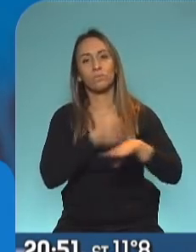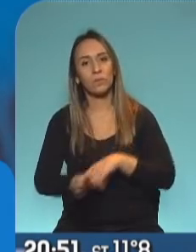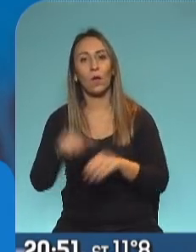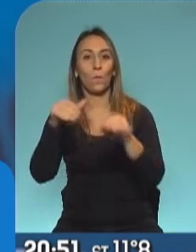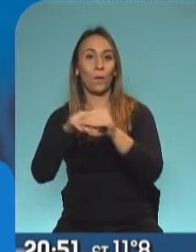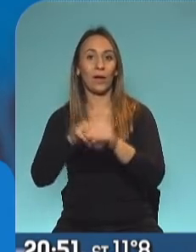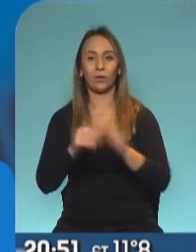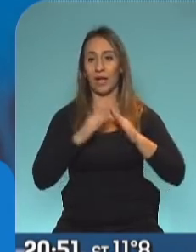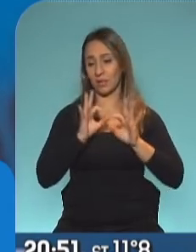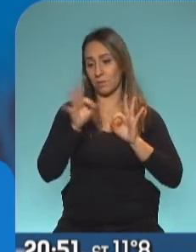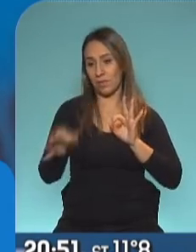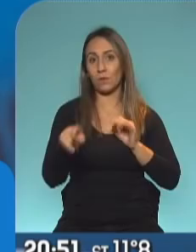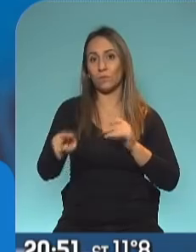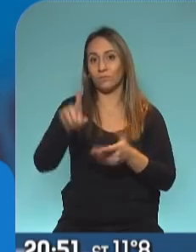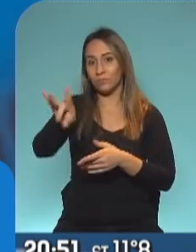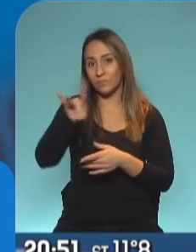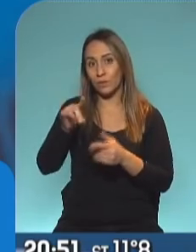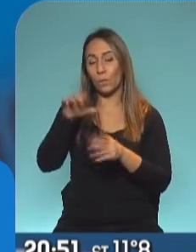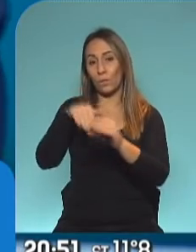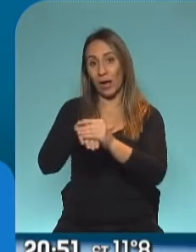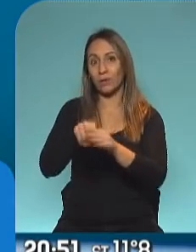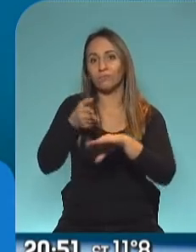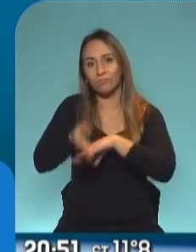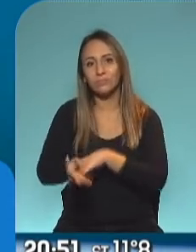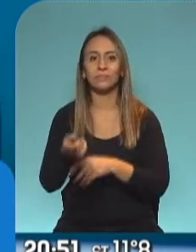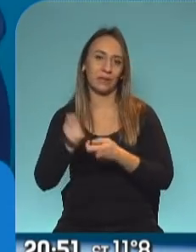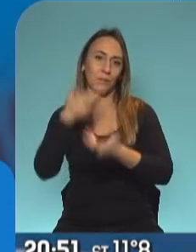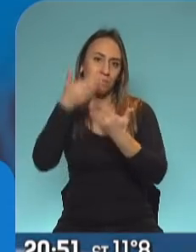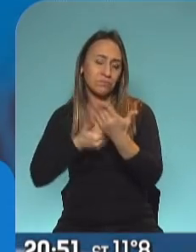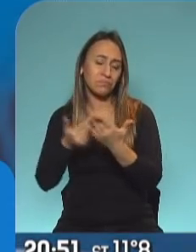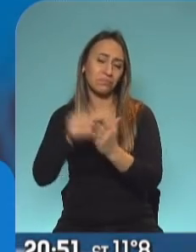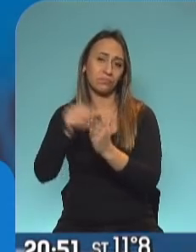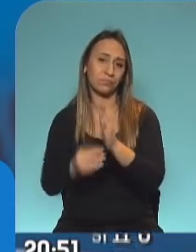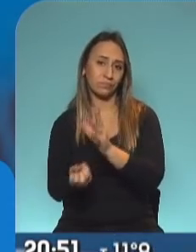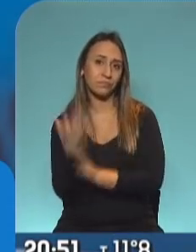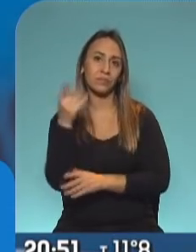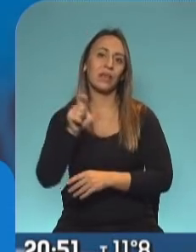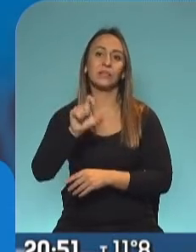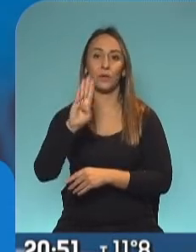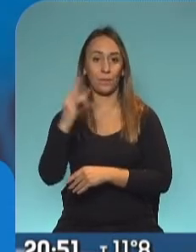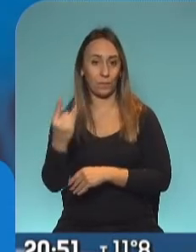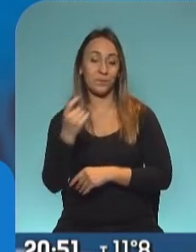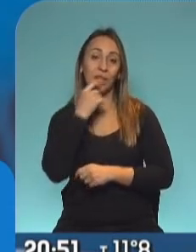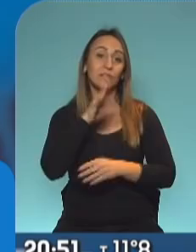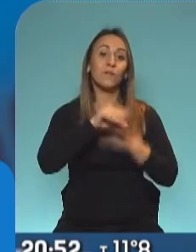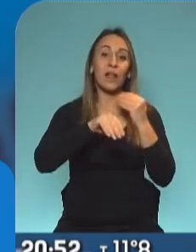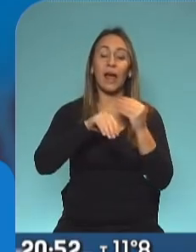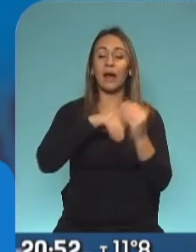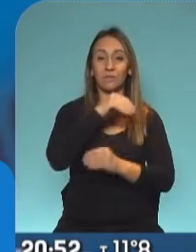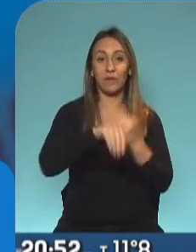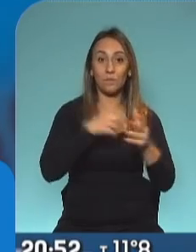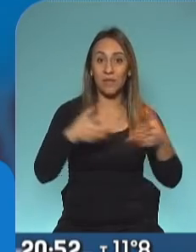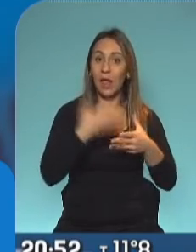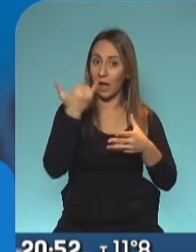cerca de su casa, del banco que elija, para poder tramitarse su cuenta de CBU. Si fuera una persona que ya tiene el ingreso familiar de emergencia,